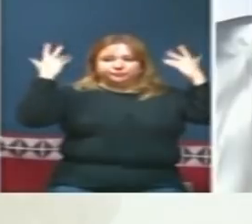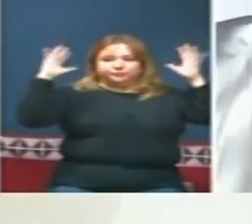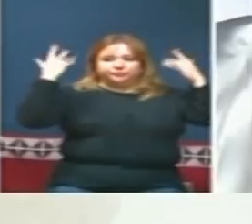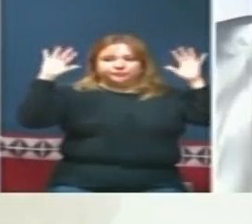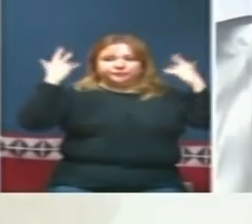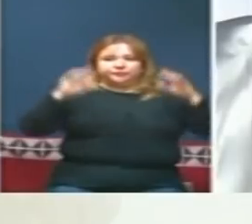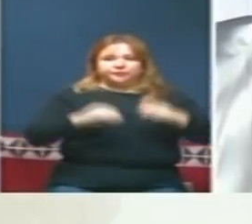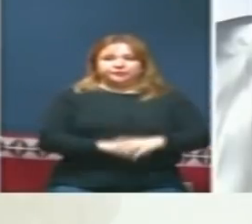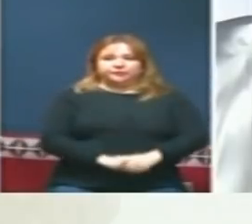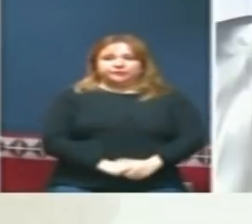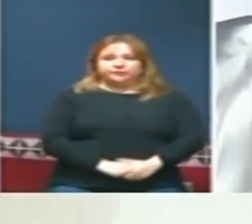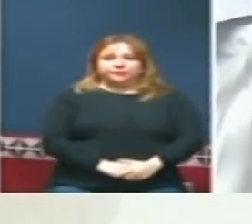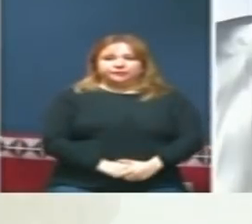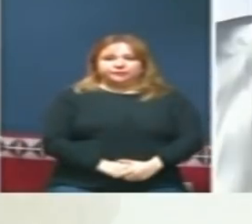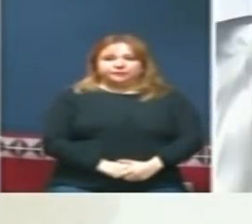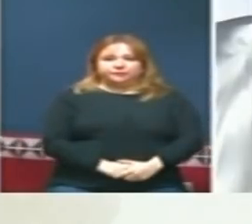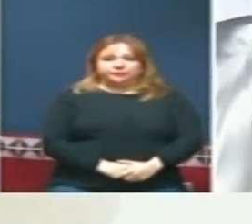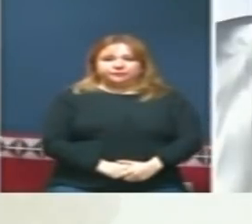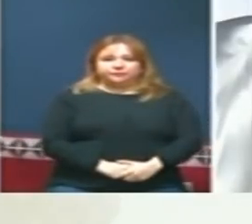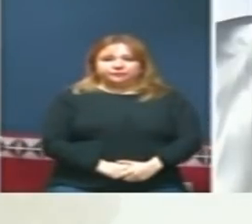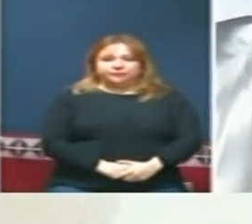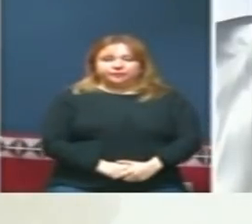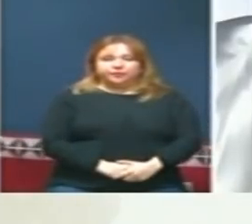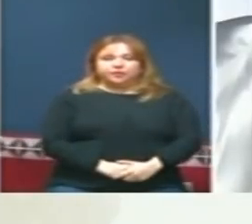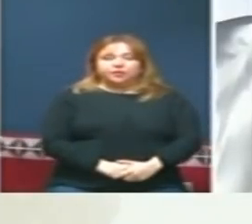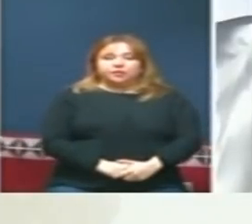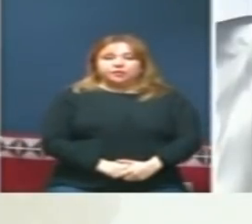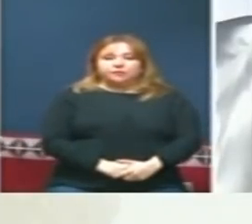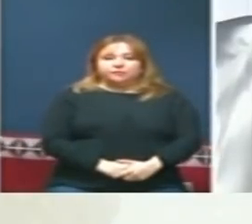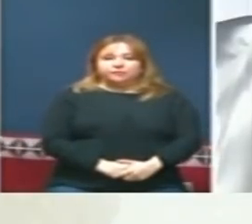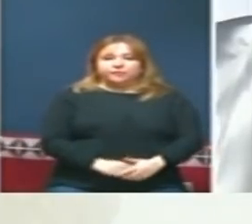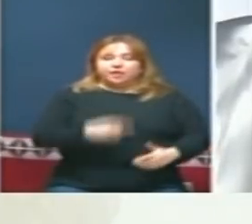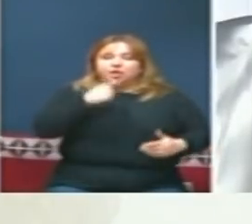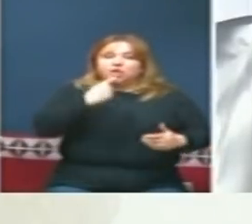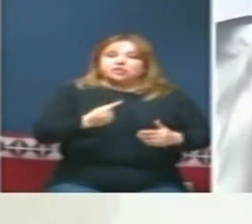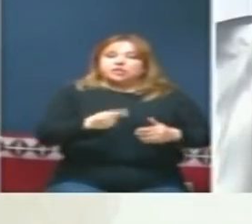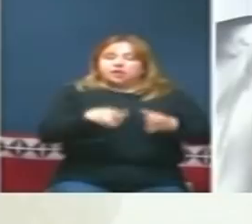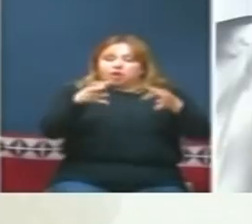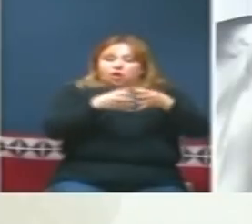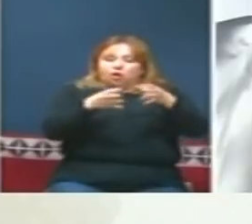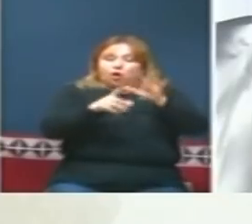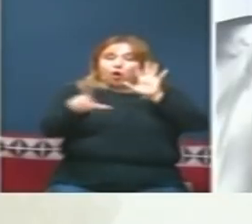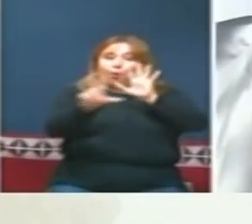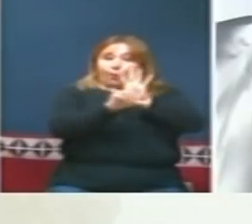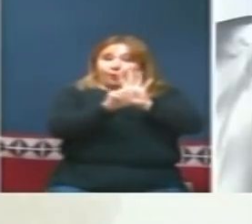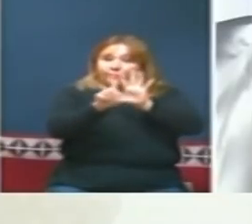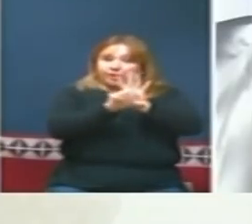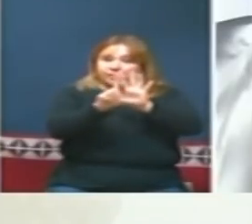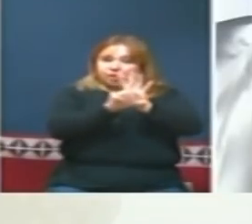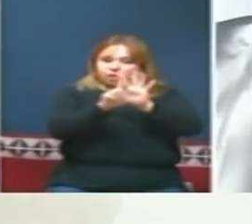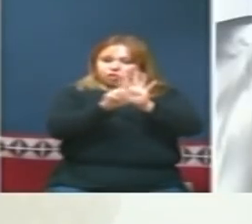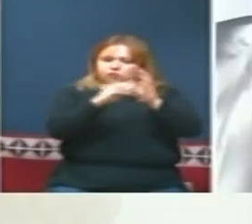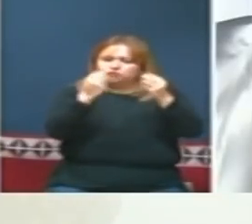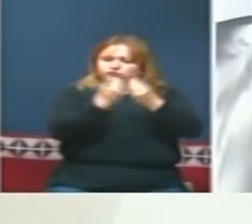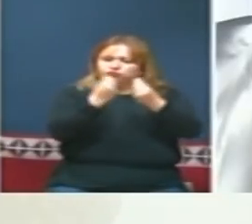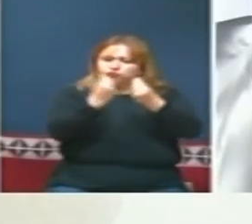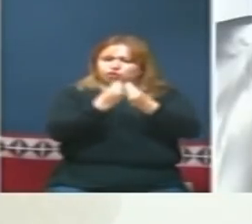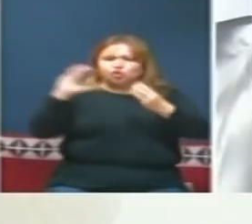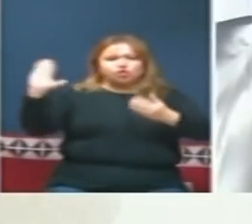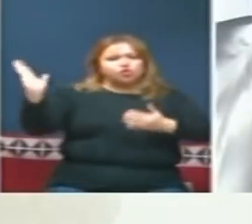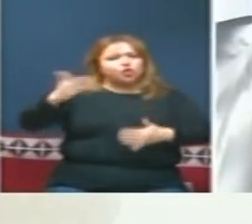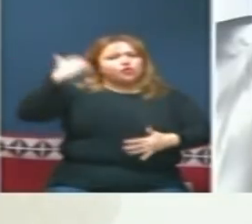La cual le atrajo enseguida el odio del régimen dictatorial que se extendía por todo el